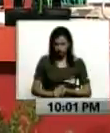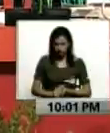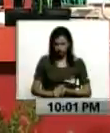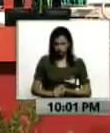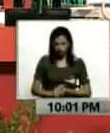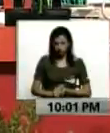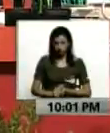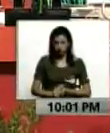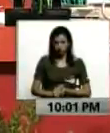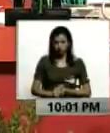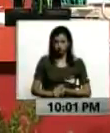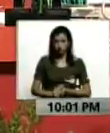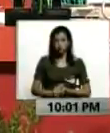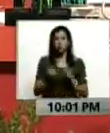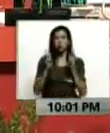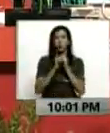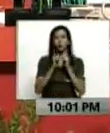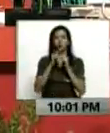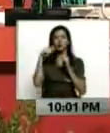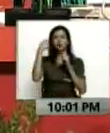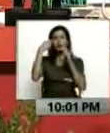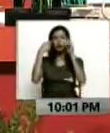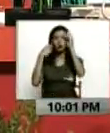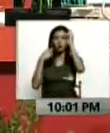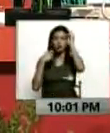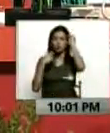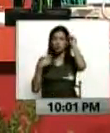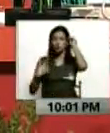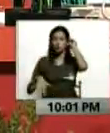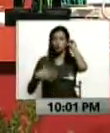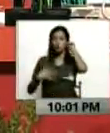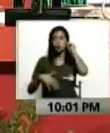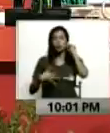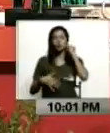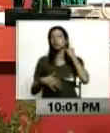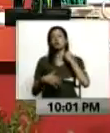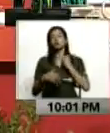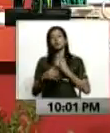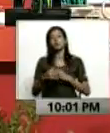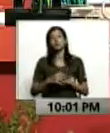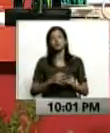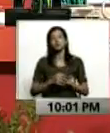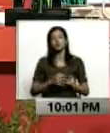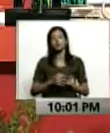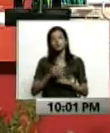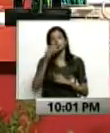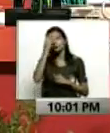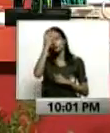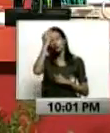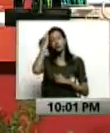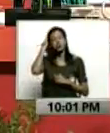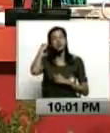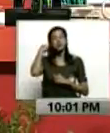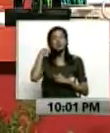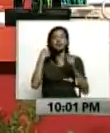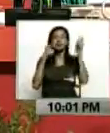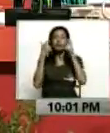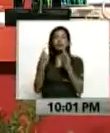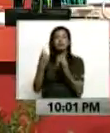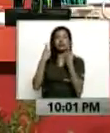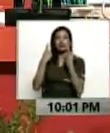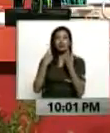Jiménez vamos Este es un video corto pero es Candela pura porque digo que es una píldora de moral